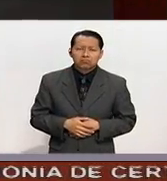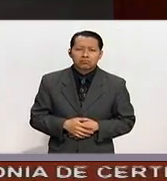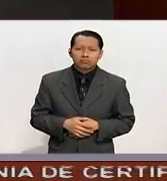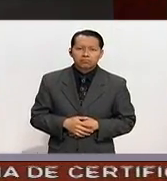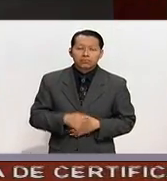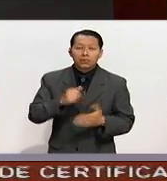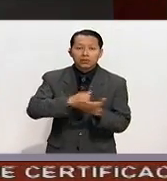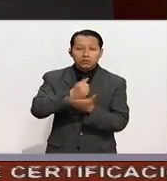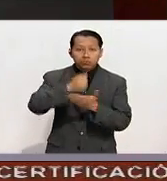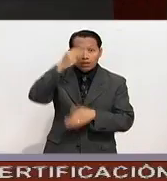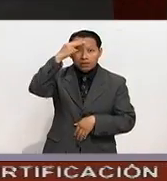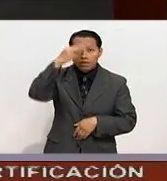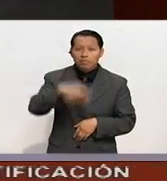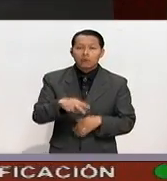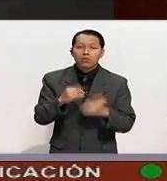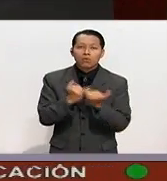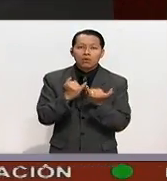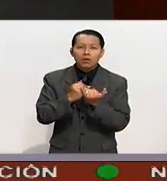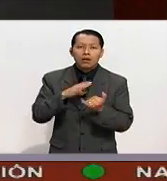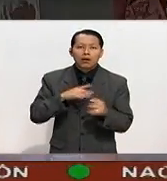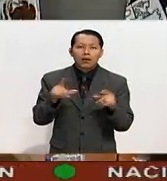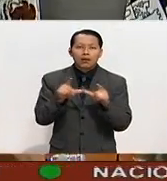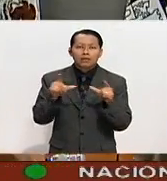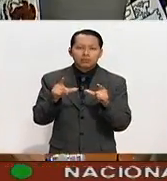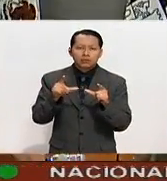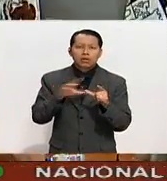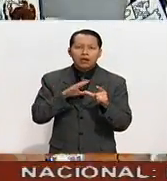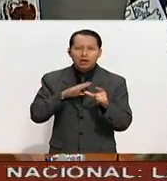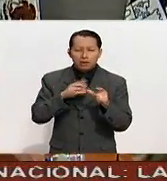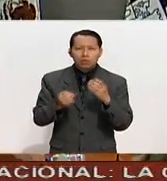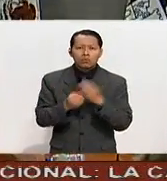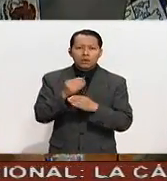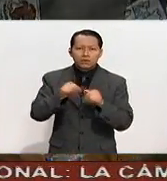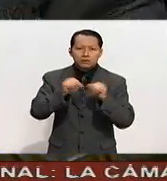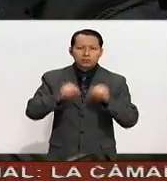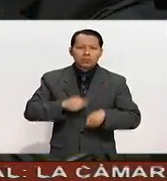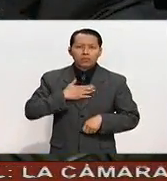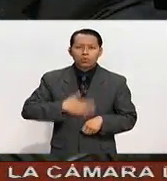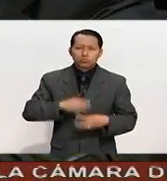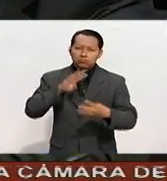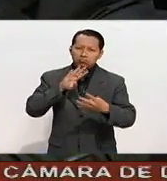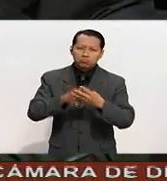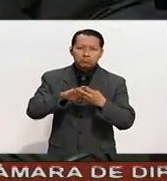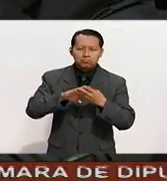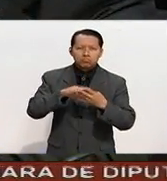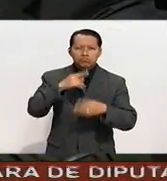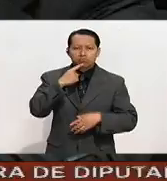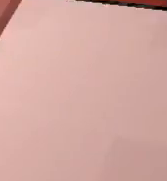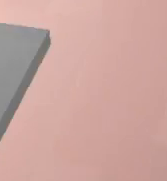La Ciudad de México se reportó lista para la puesta en marcha del nuevo sistema de justicia penal acusatorio.